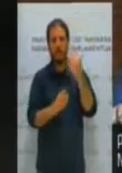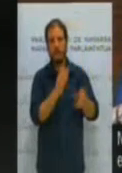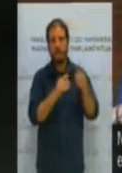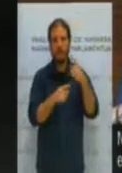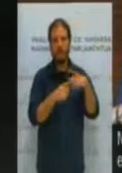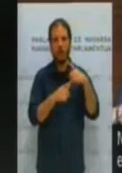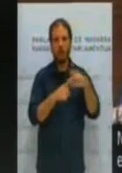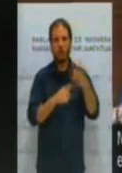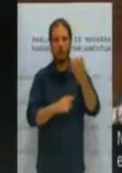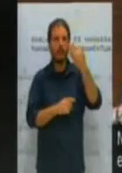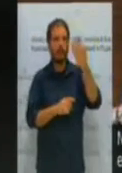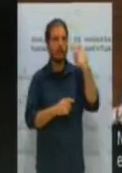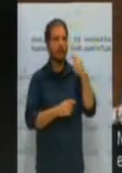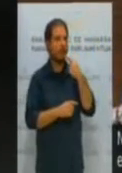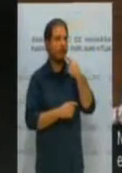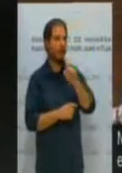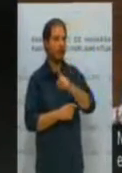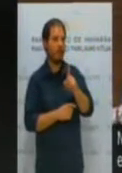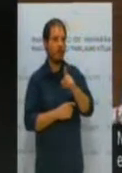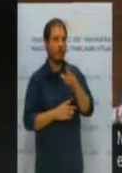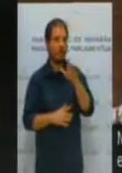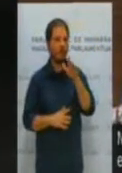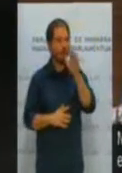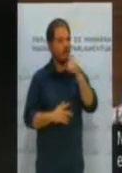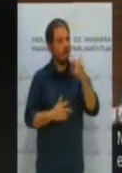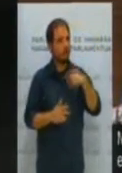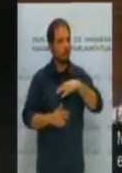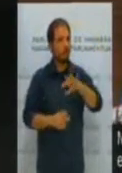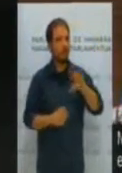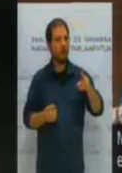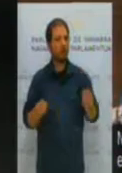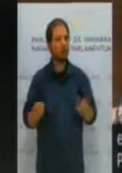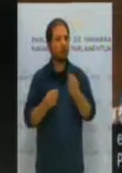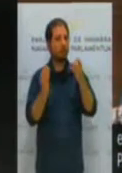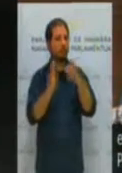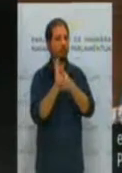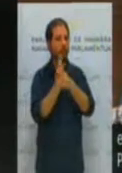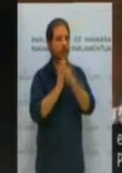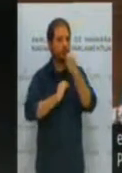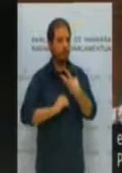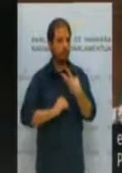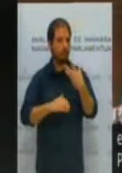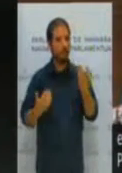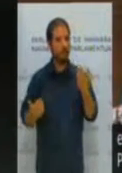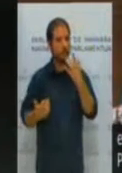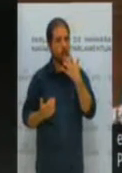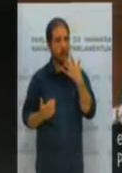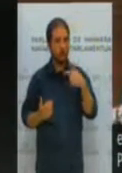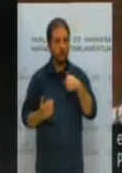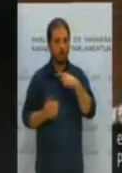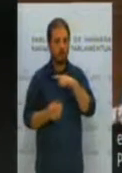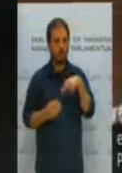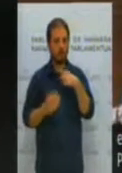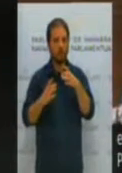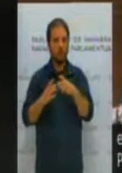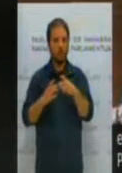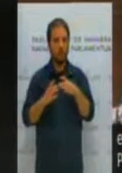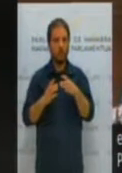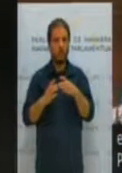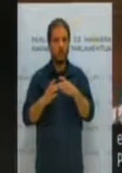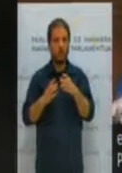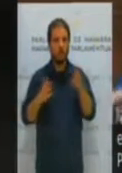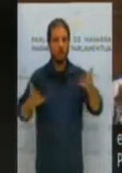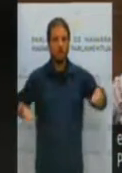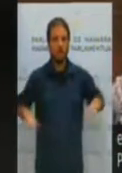precedido. Por ejemplo, se nos ha dicho que este grupo pues también